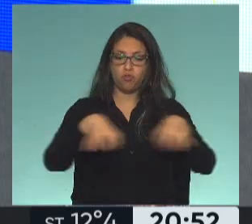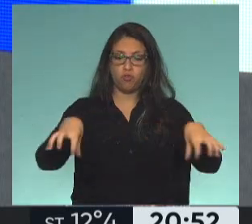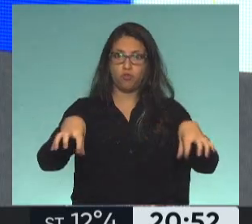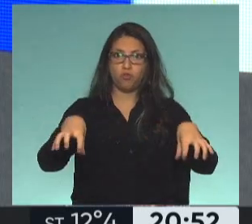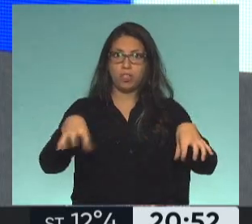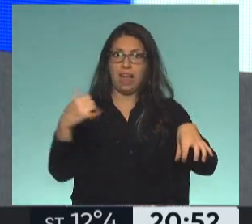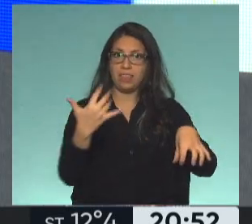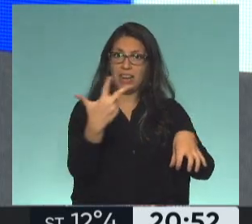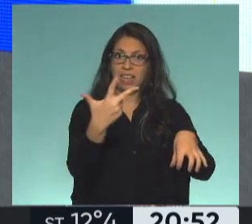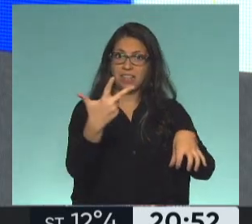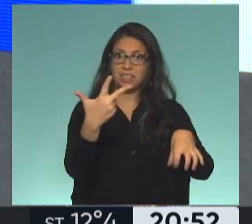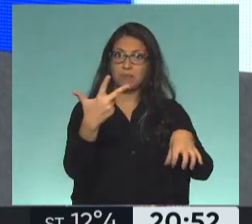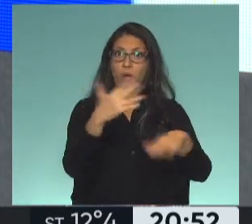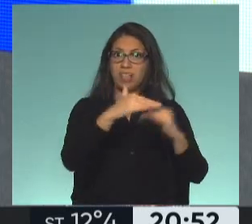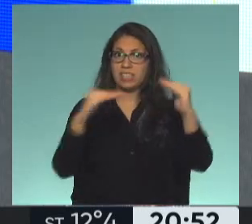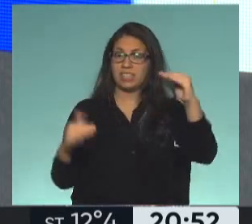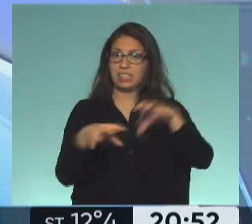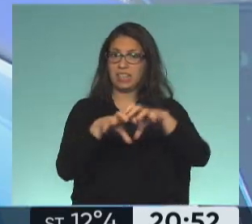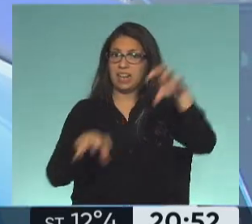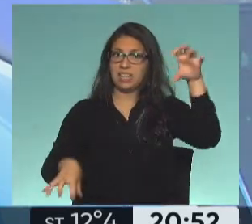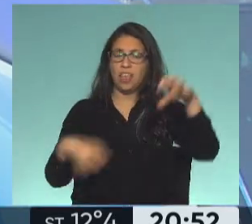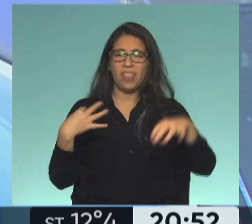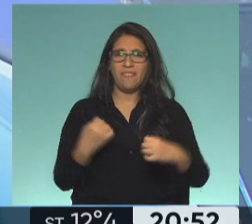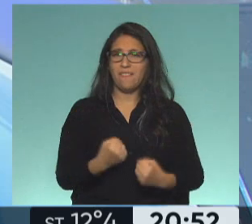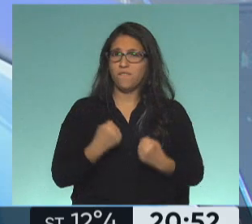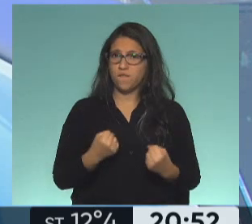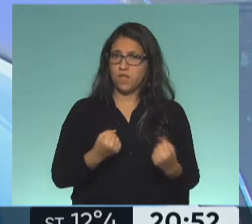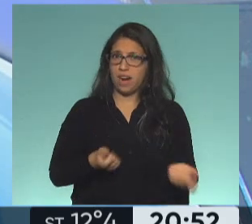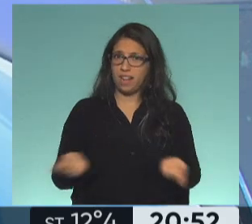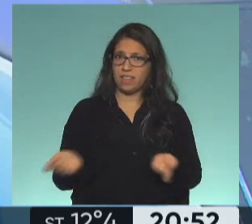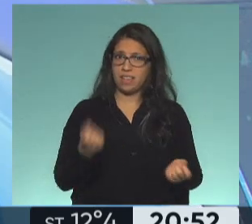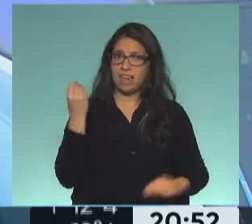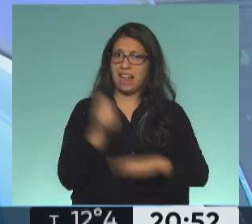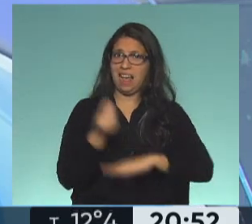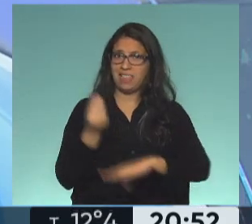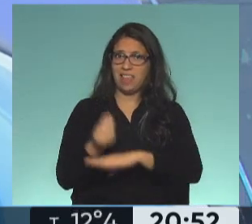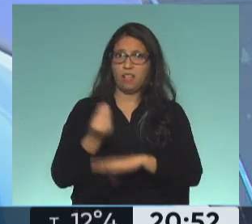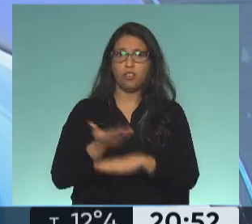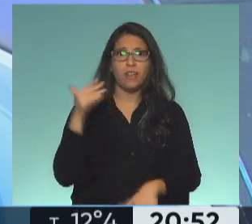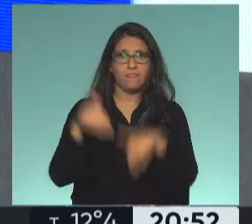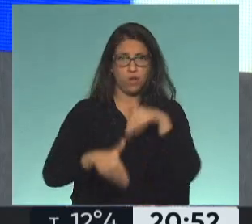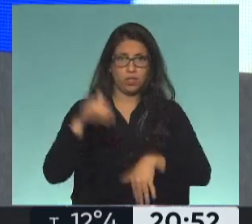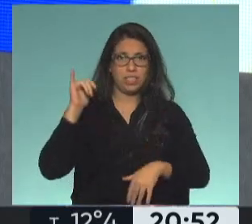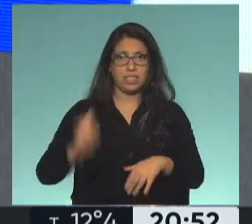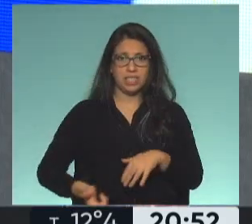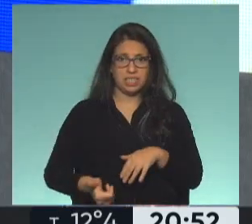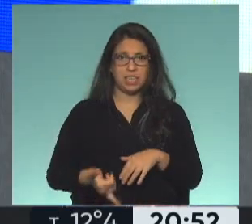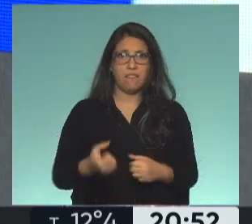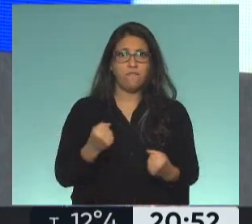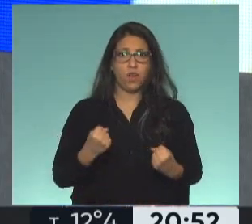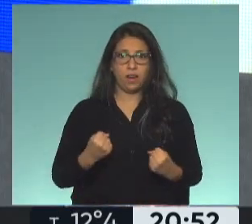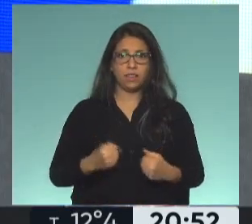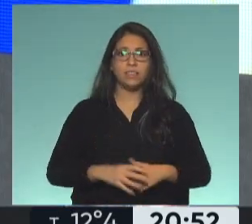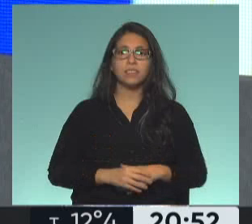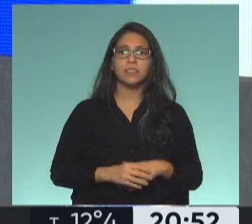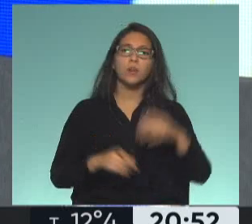tres. Y si hay tres, puedes quedar tercero. O sea, el peronismo tiene que jugar fuerte con candidatos que sean voluminosos. ¿Y